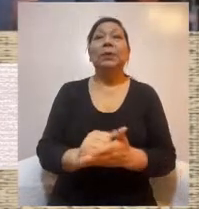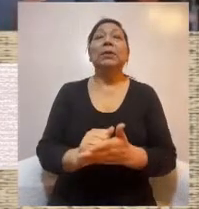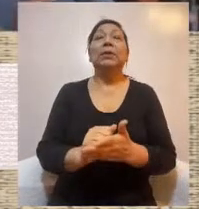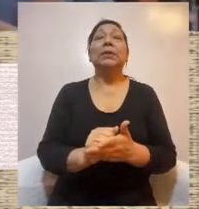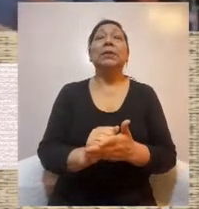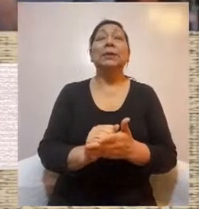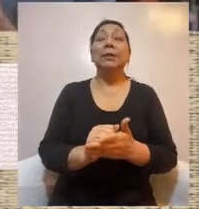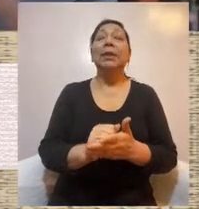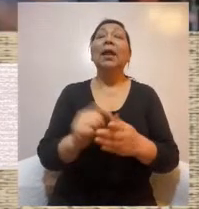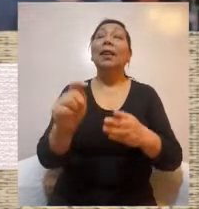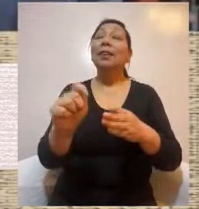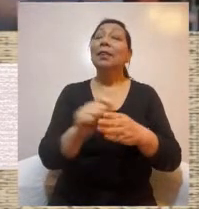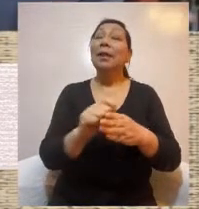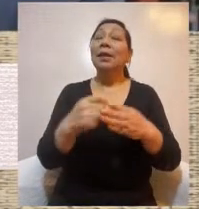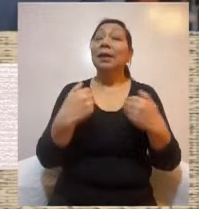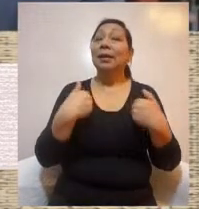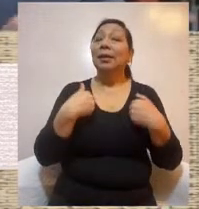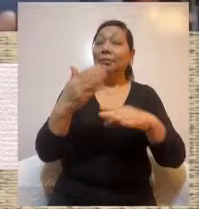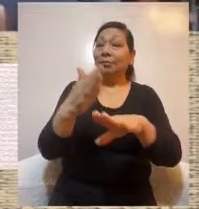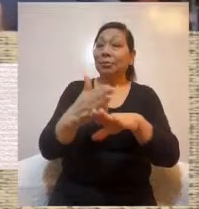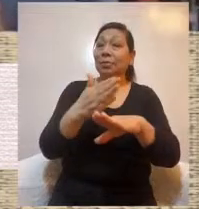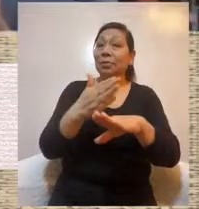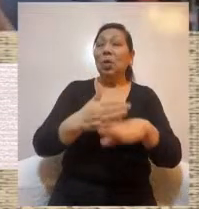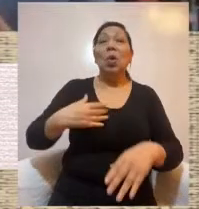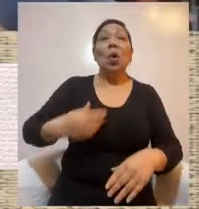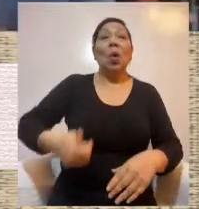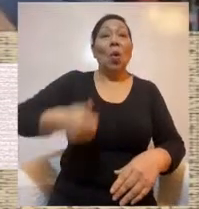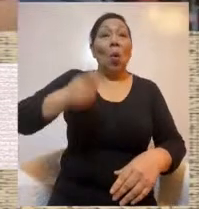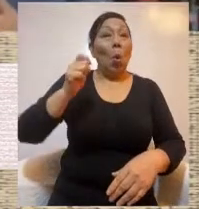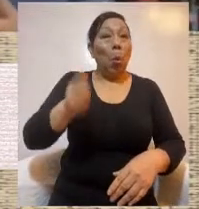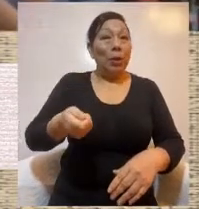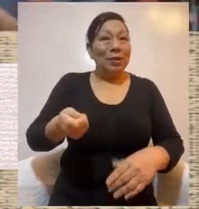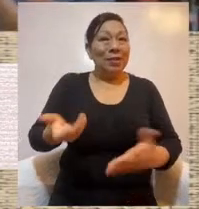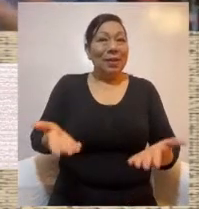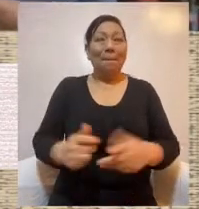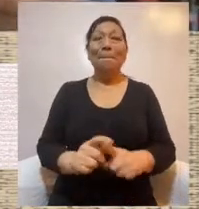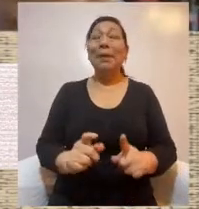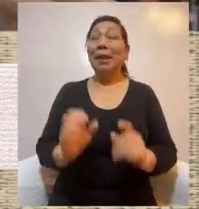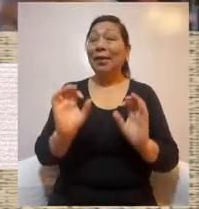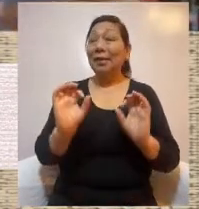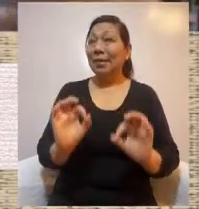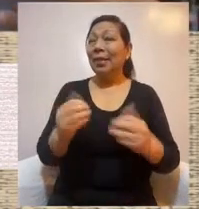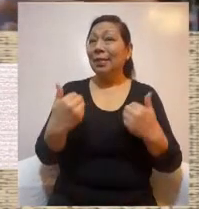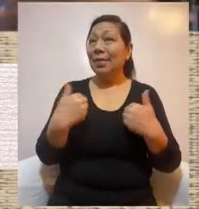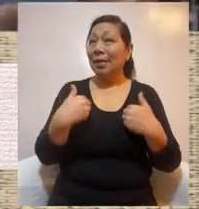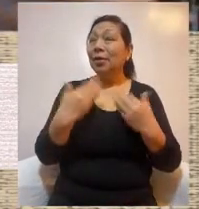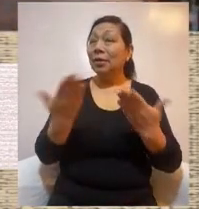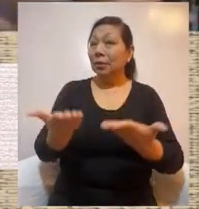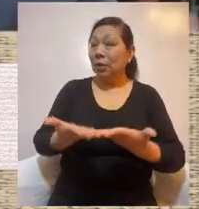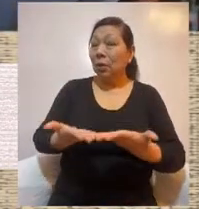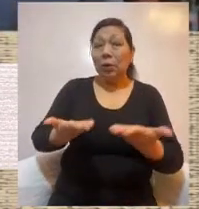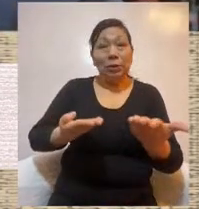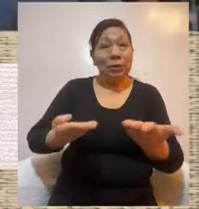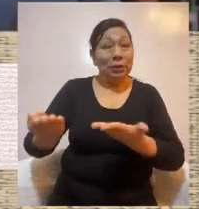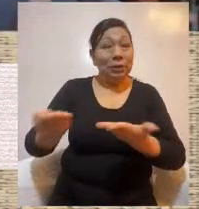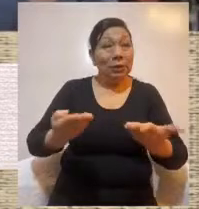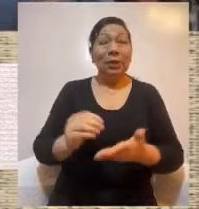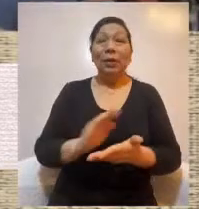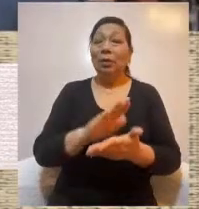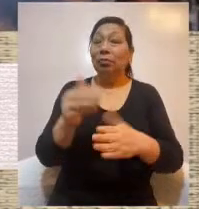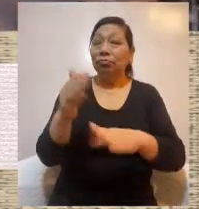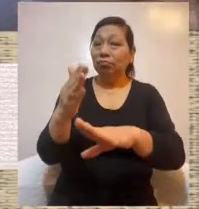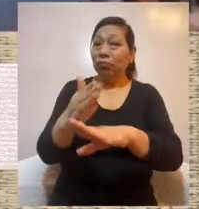en función de la tarea que tiene que desarrollar la jueza, porque si bien efectivamente ella tiene que prestar un servicio